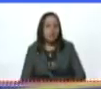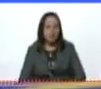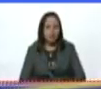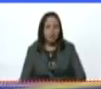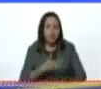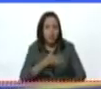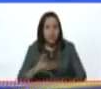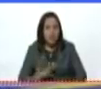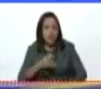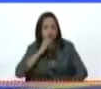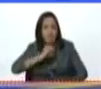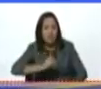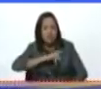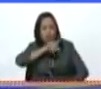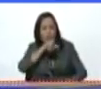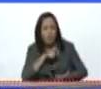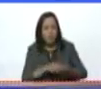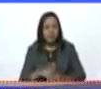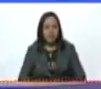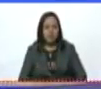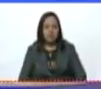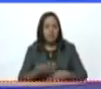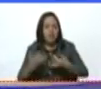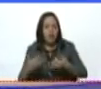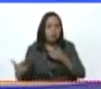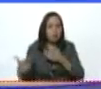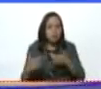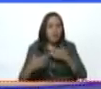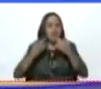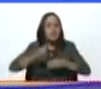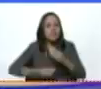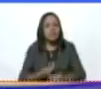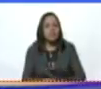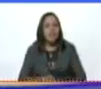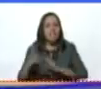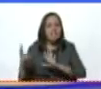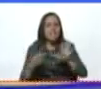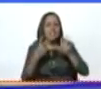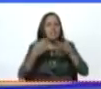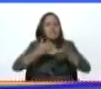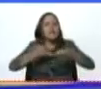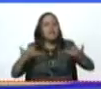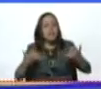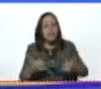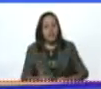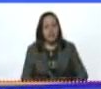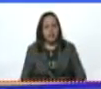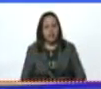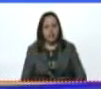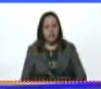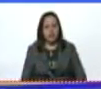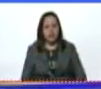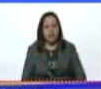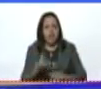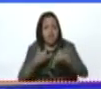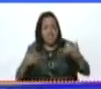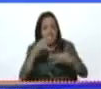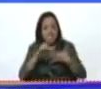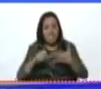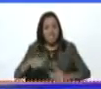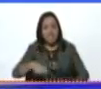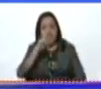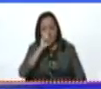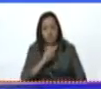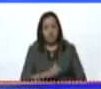información concreta para esta batalla que estamos dando. Es la séptima línea de las líneas estratégicas de este año.